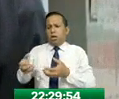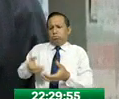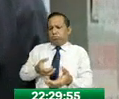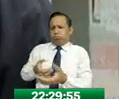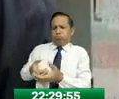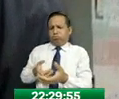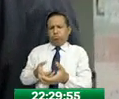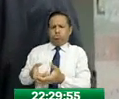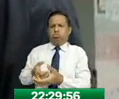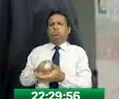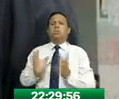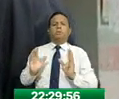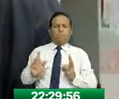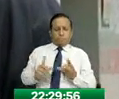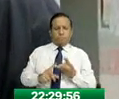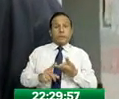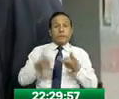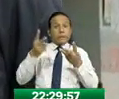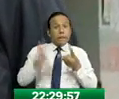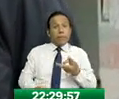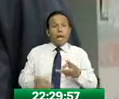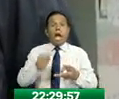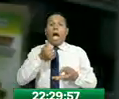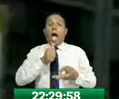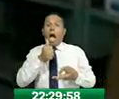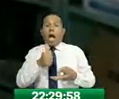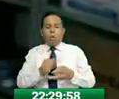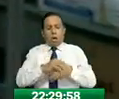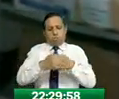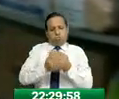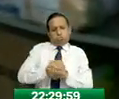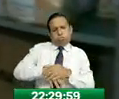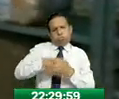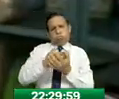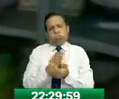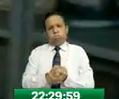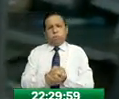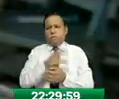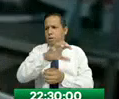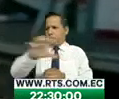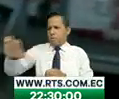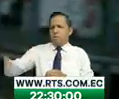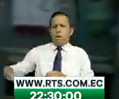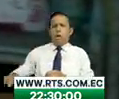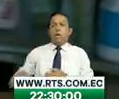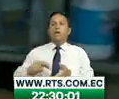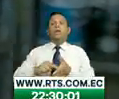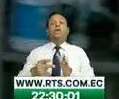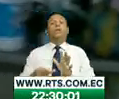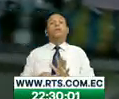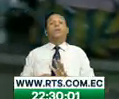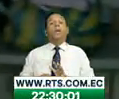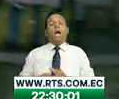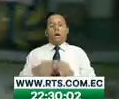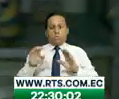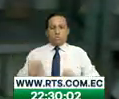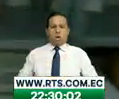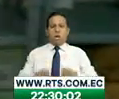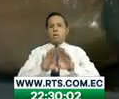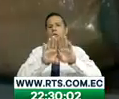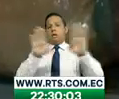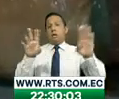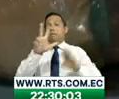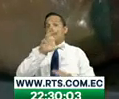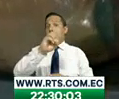ha instalado lavamanos en sitios estratégicos. El servicio de encomiendas está autorizado para su funcionamiento en un 30%